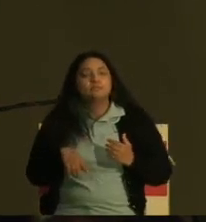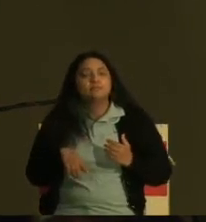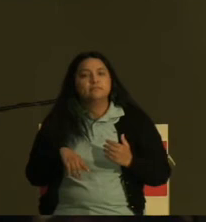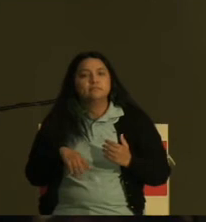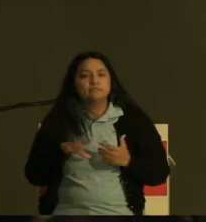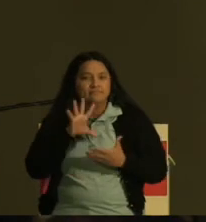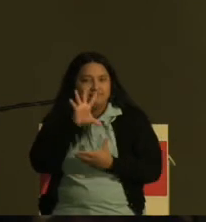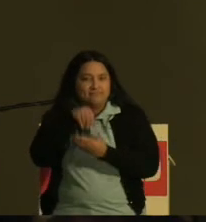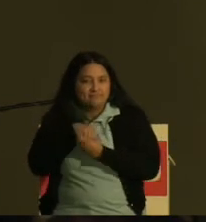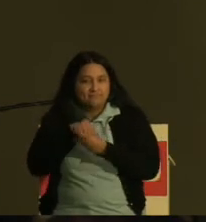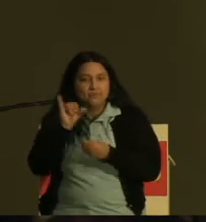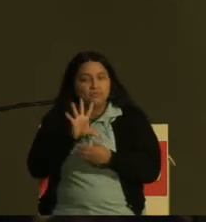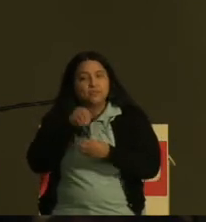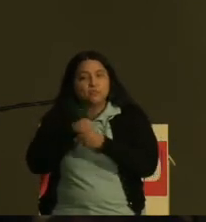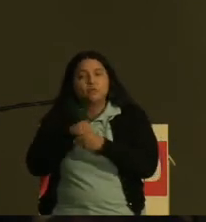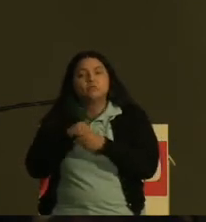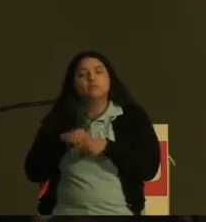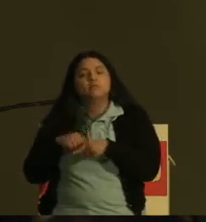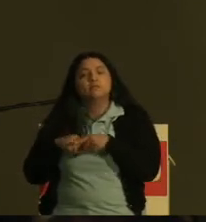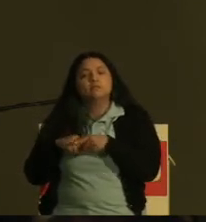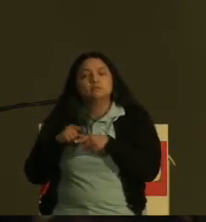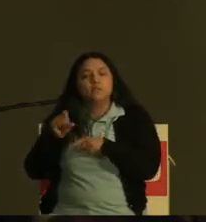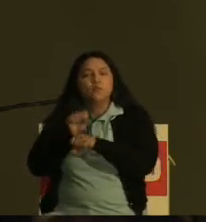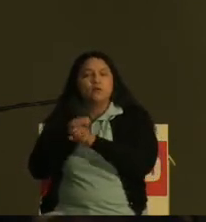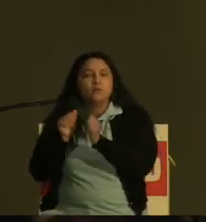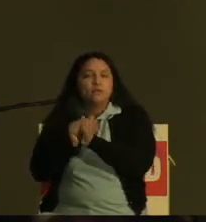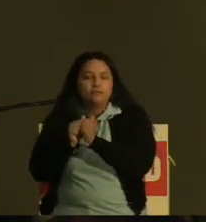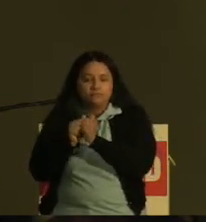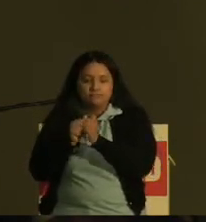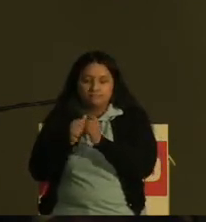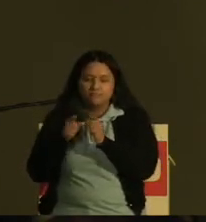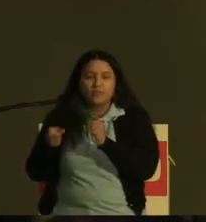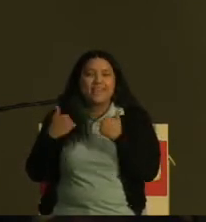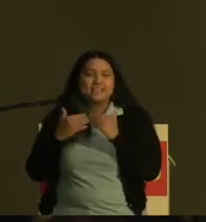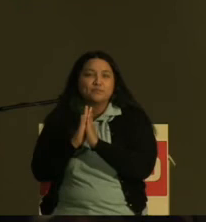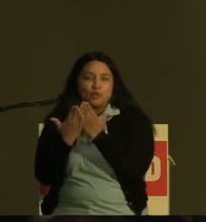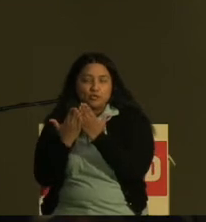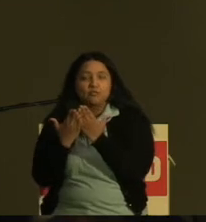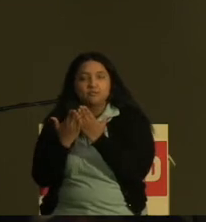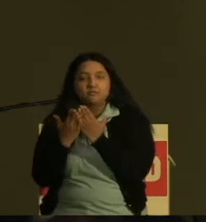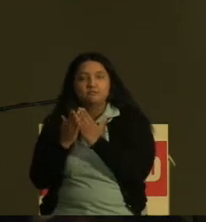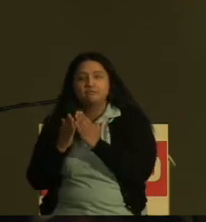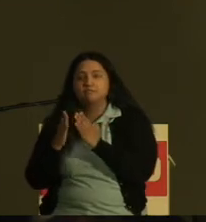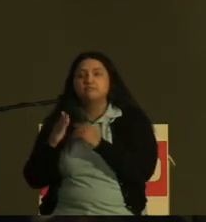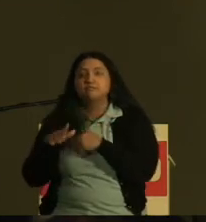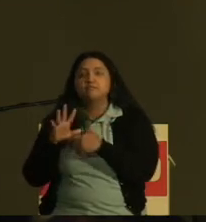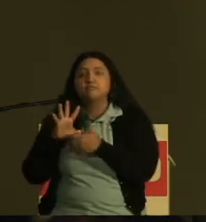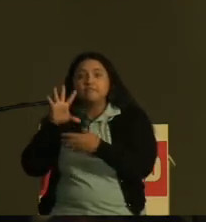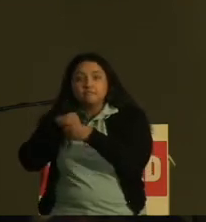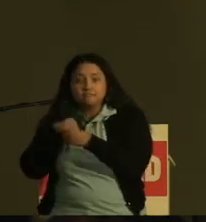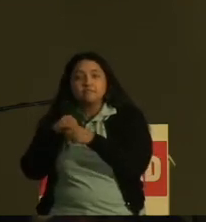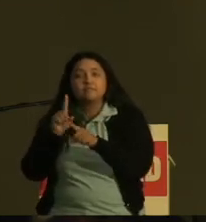padres incluyentes y que trabajan con, y les dan libros incluyentes, pero Lyle